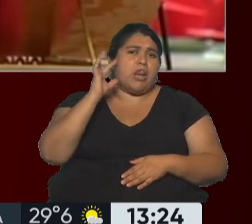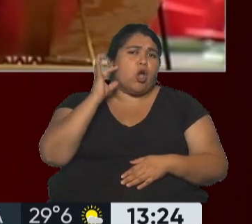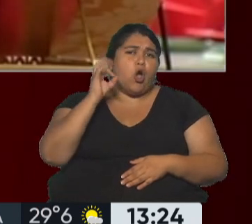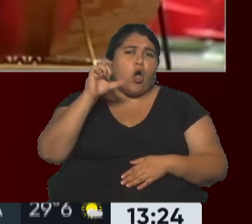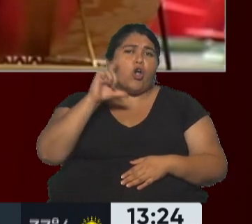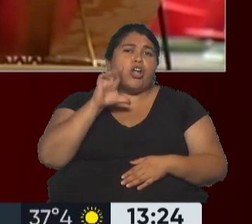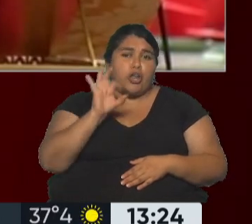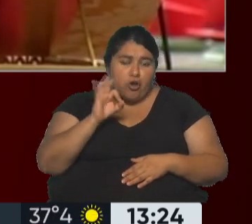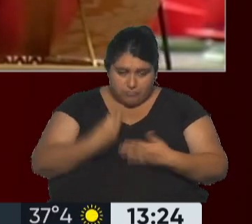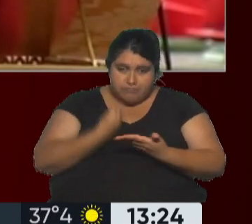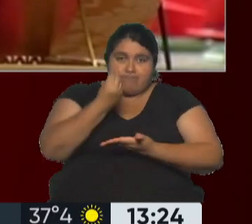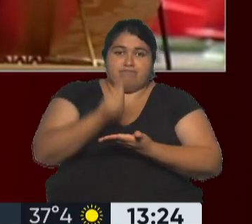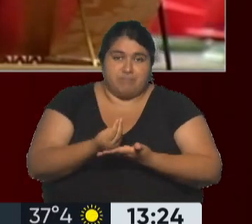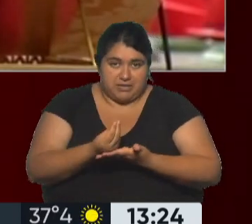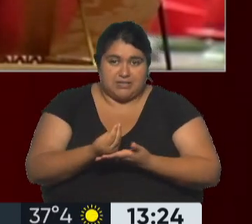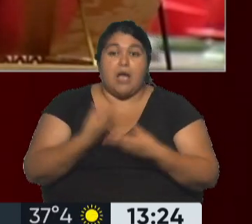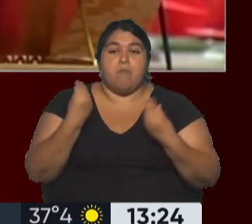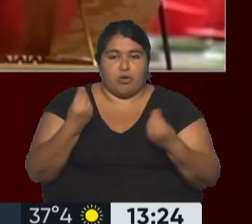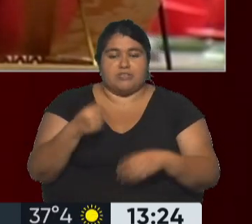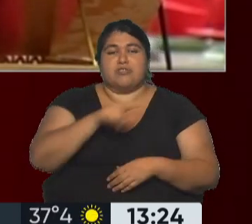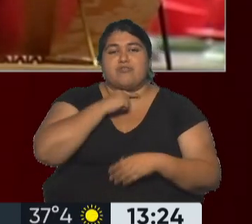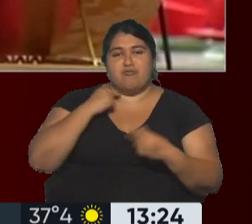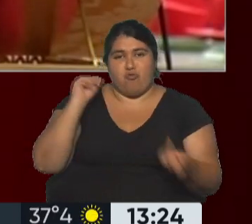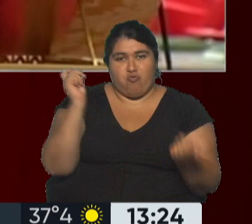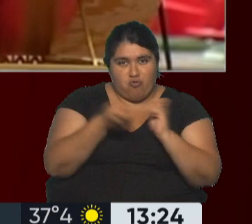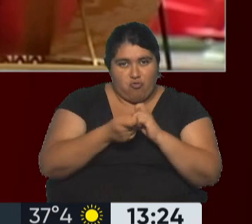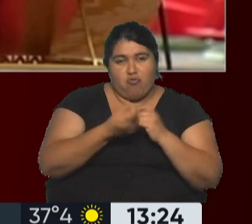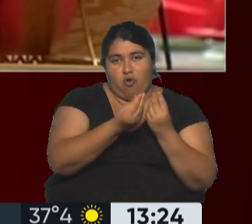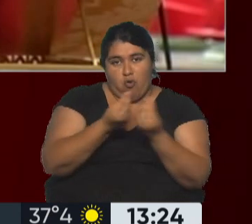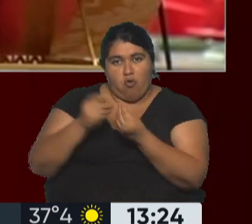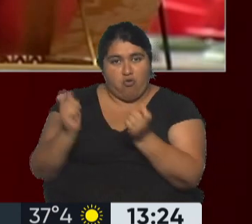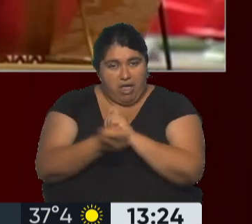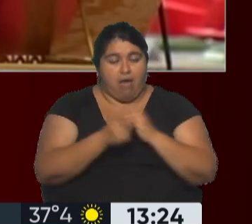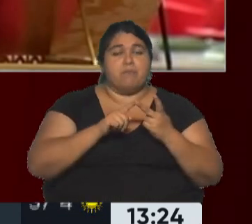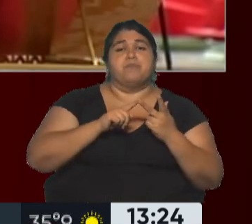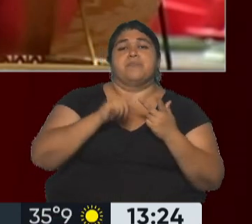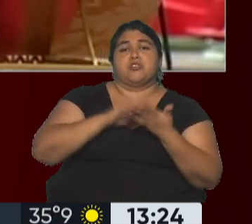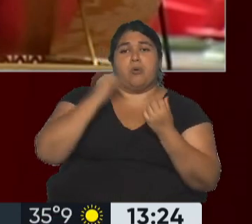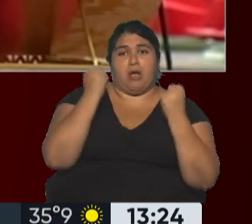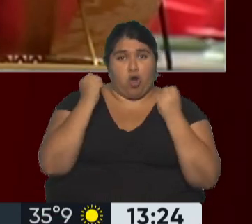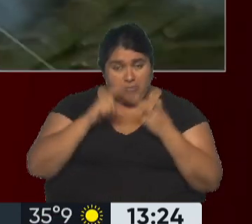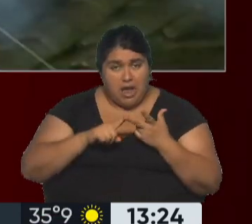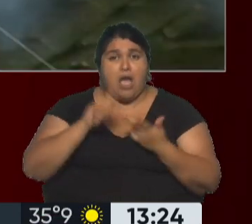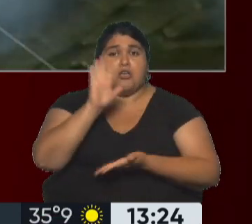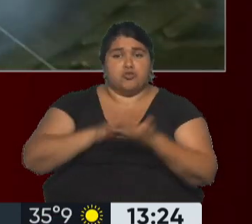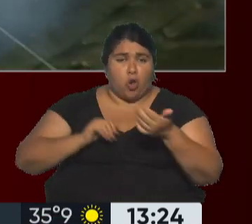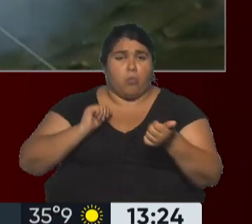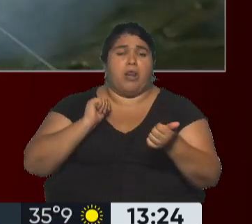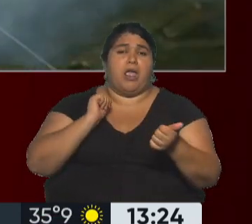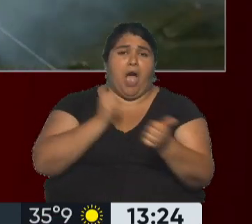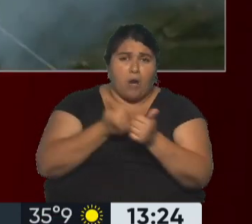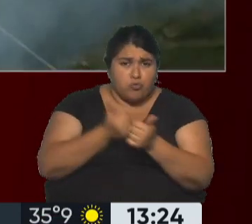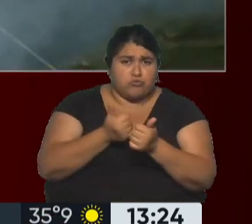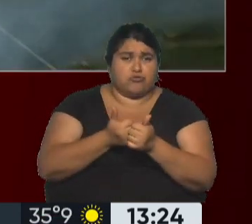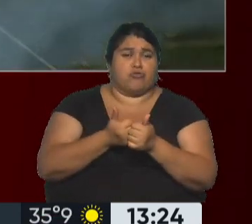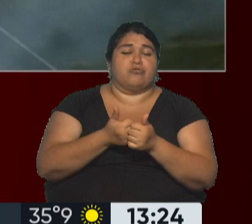esos temas. Reformar la curia, el tema de la pedofilia, los problemas económicos y a su vez que ese